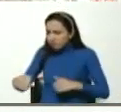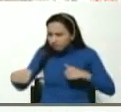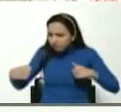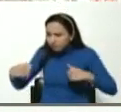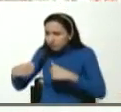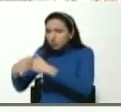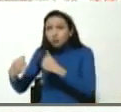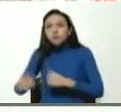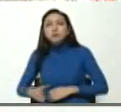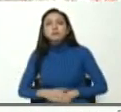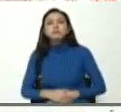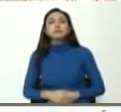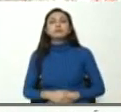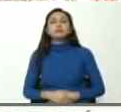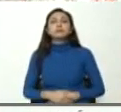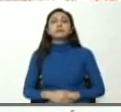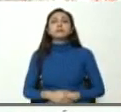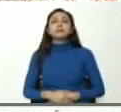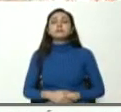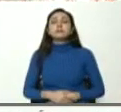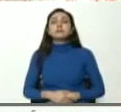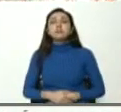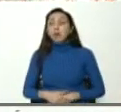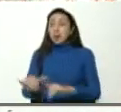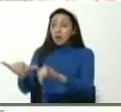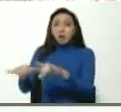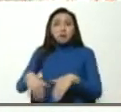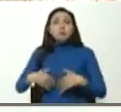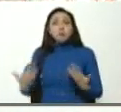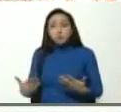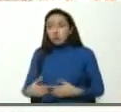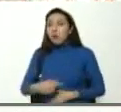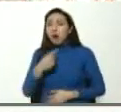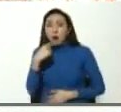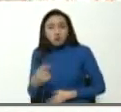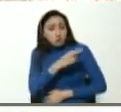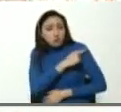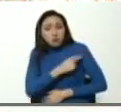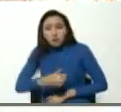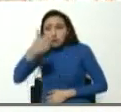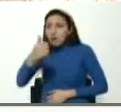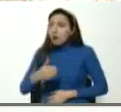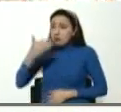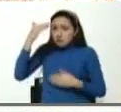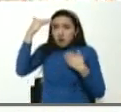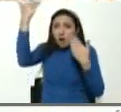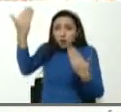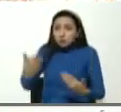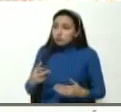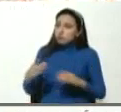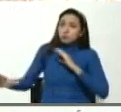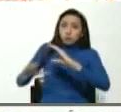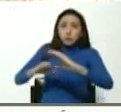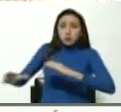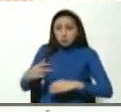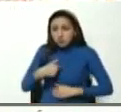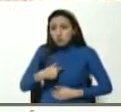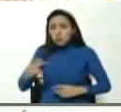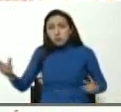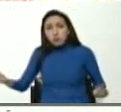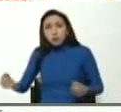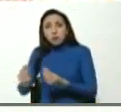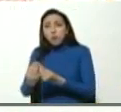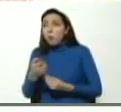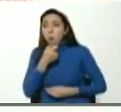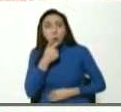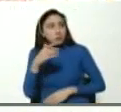pongo y el mismo él empezó a hablar a saludar le dije garcía carneiro que bonita